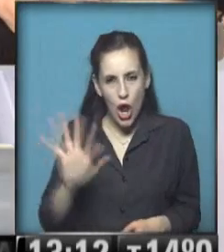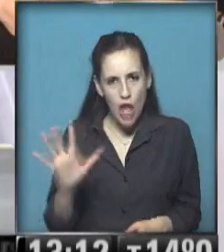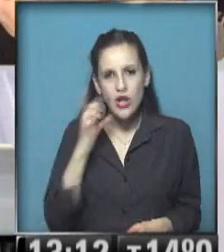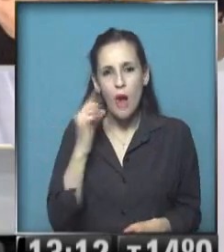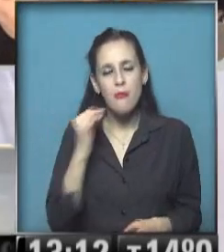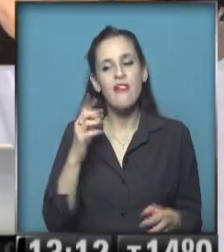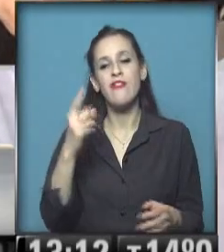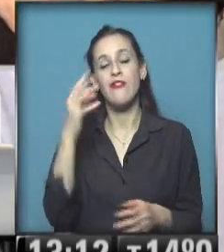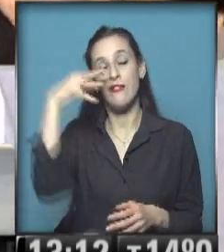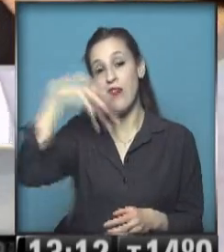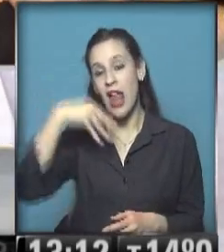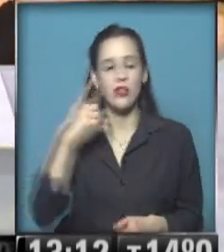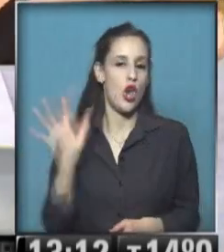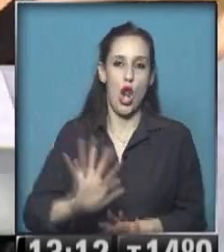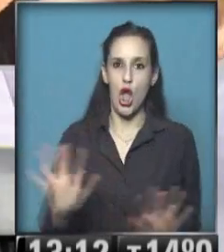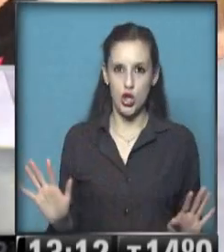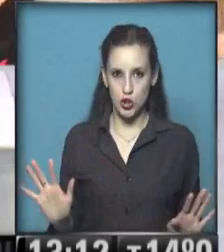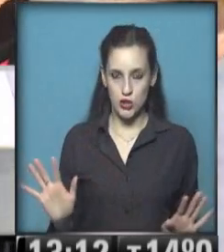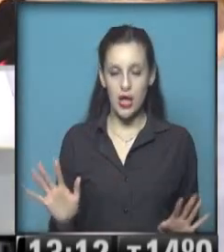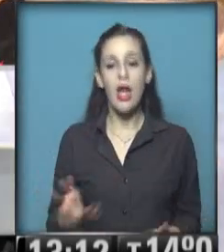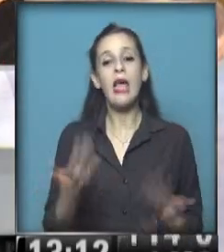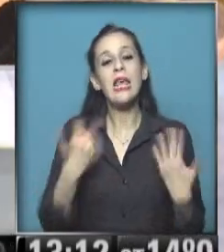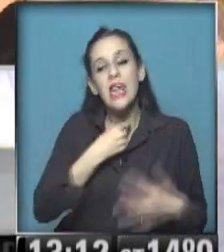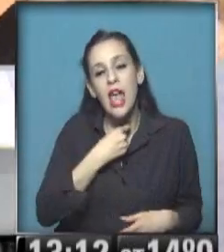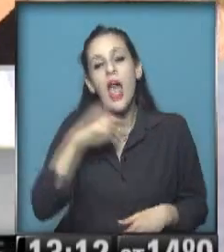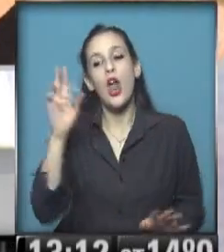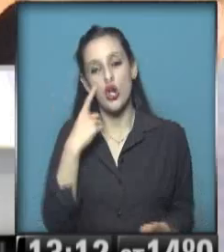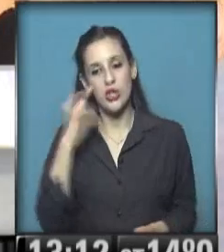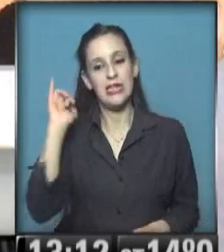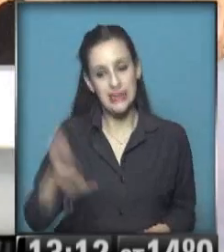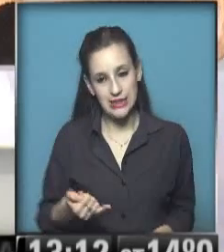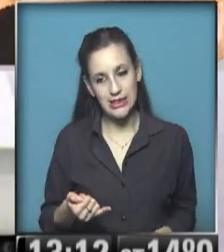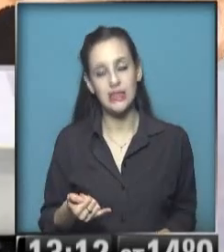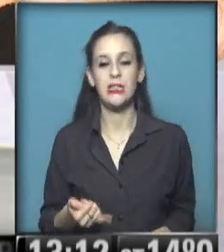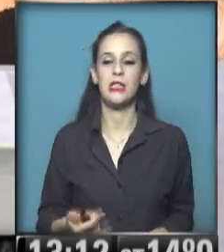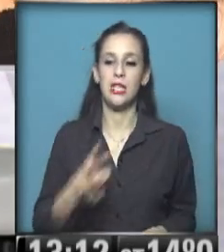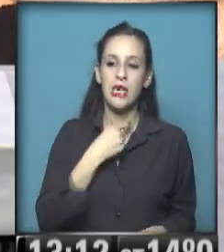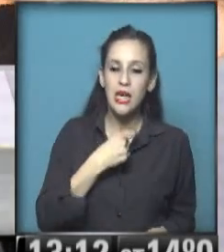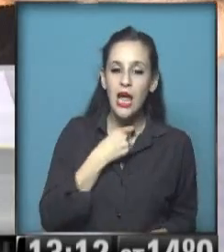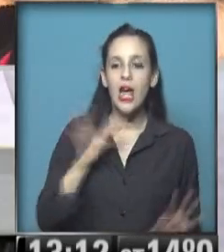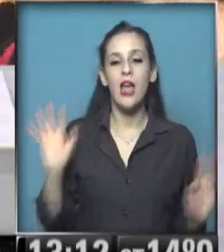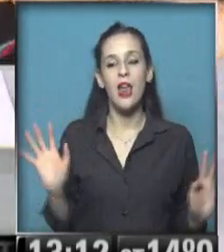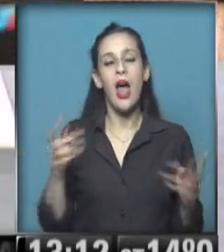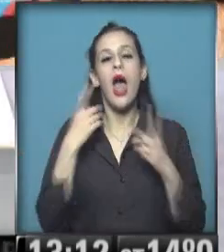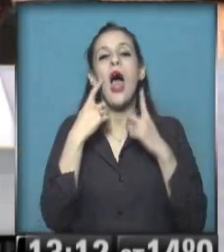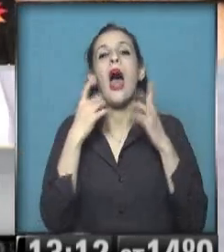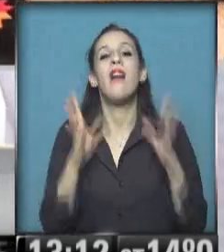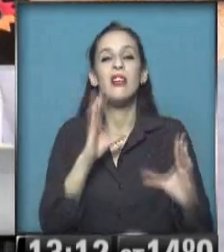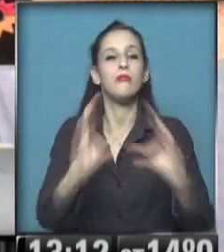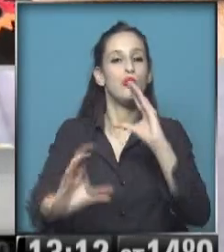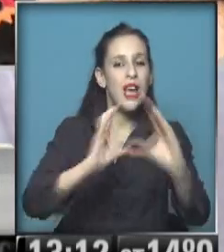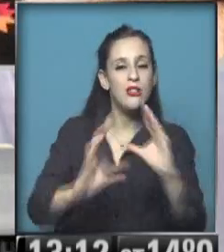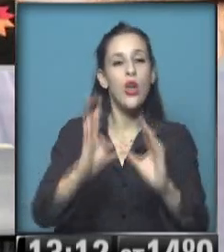aún que lo haya conocido, que su deseo sí era conocerlo, que su deseo sí era tratar de establecer una charla con